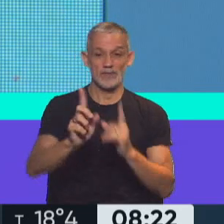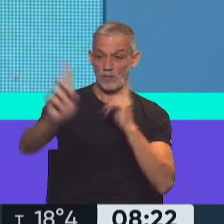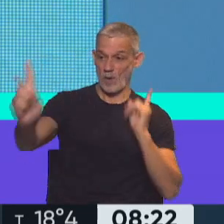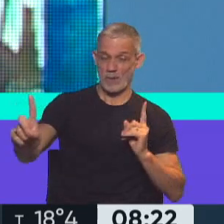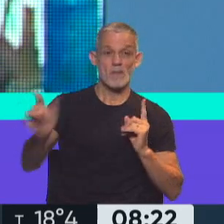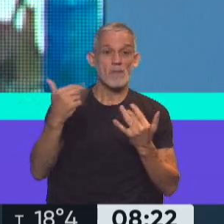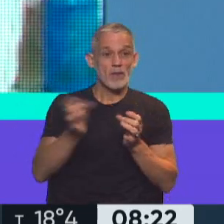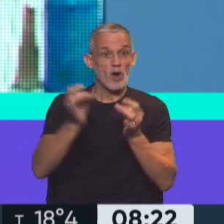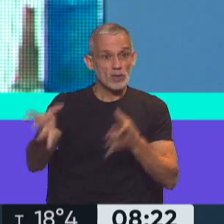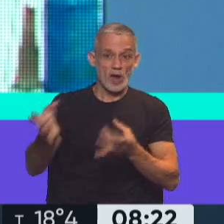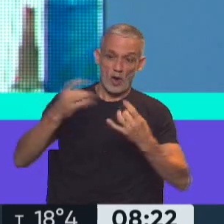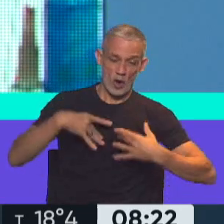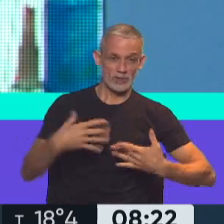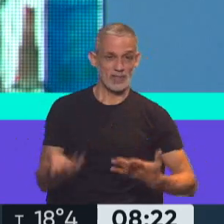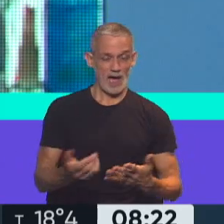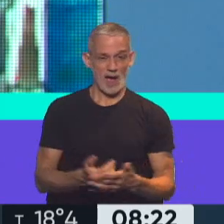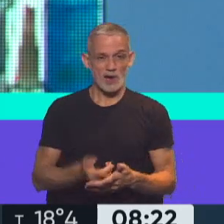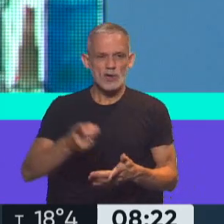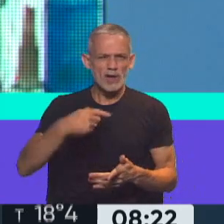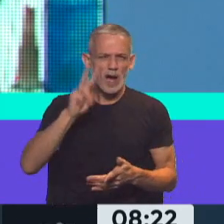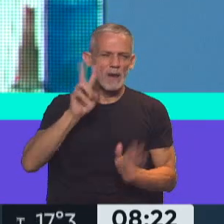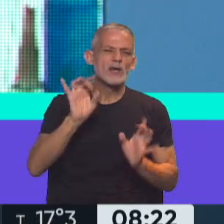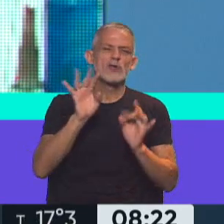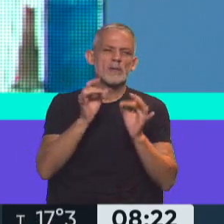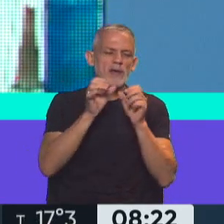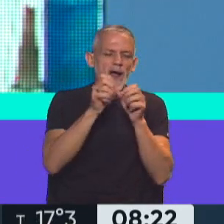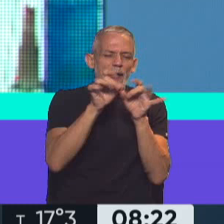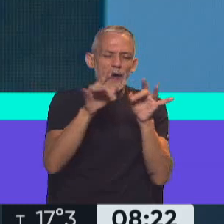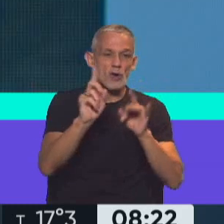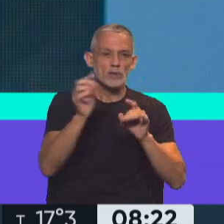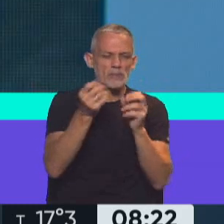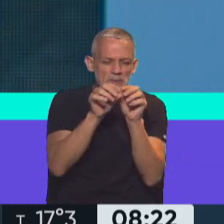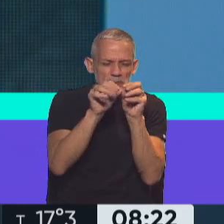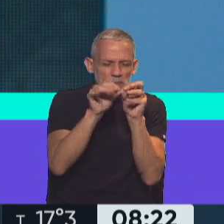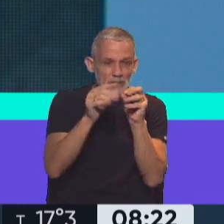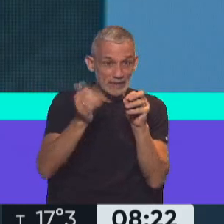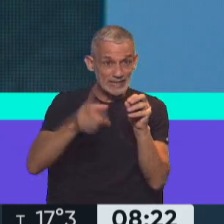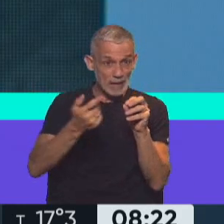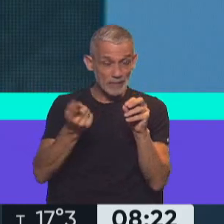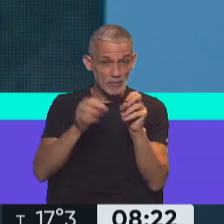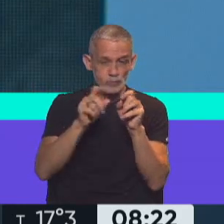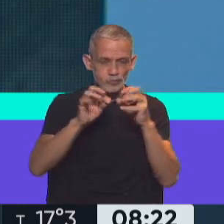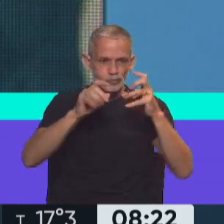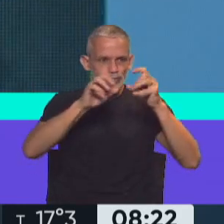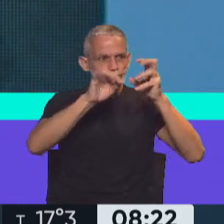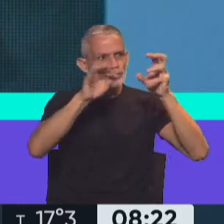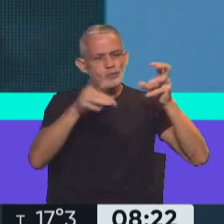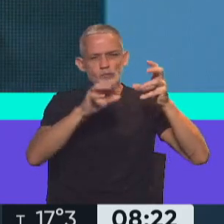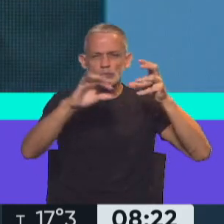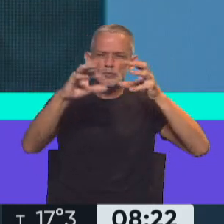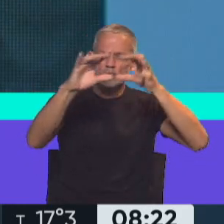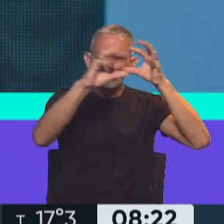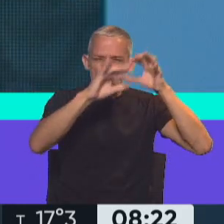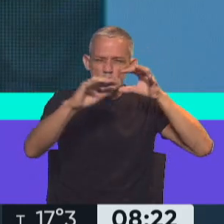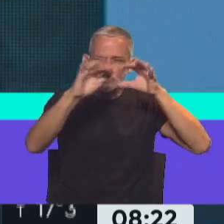poder contagiarte. Ya se vio que no solo son gotas grandes, también son gotas chiquititas que forman aerosoles y se forma como una